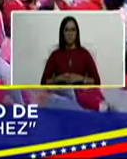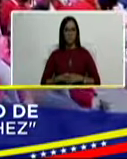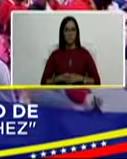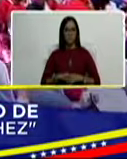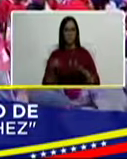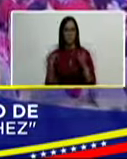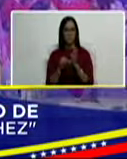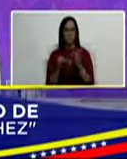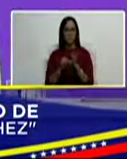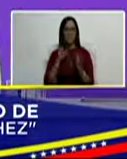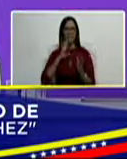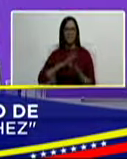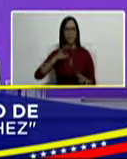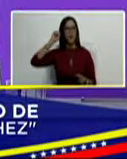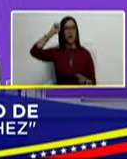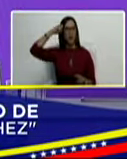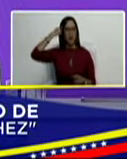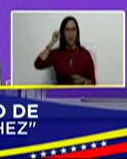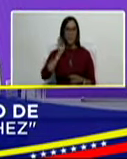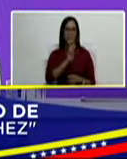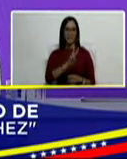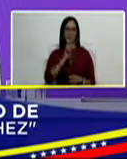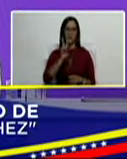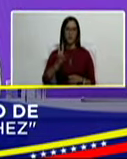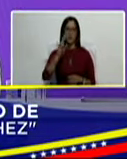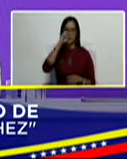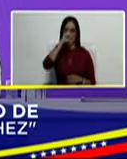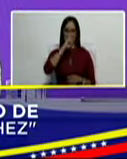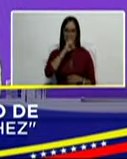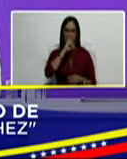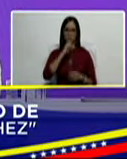donde estamos recordando los 22 años